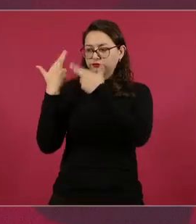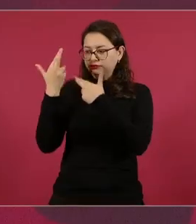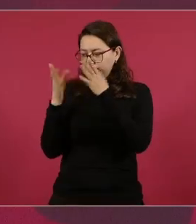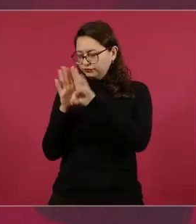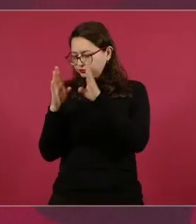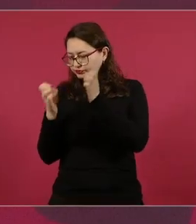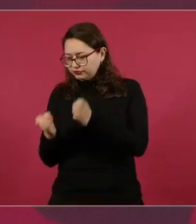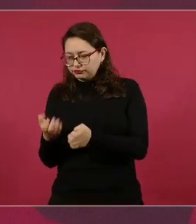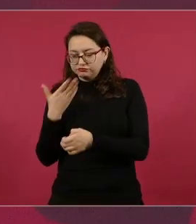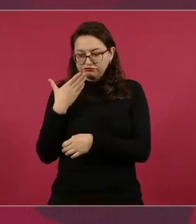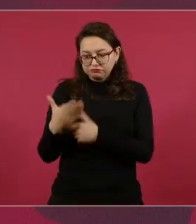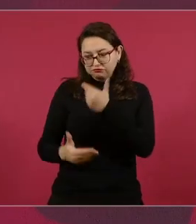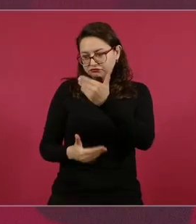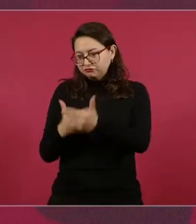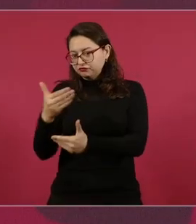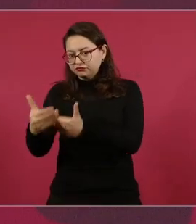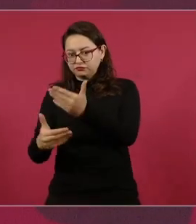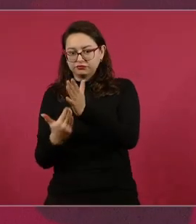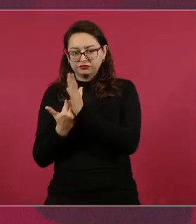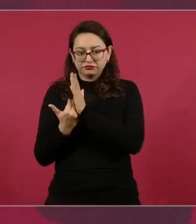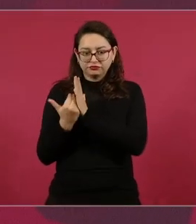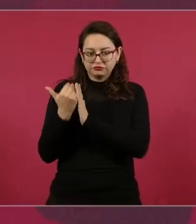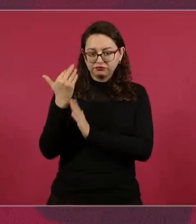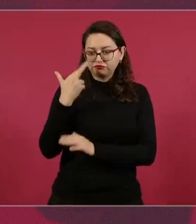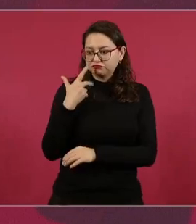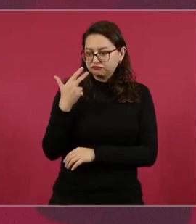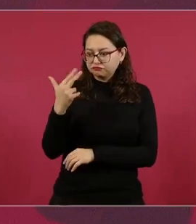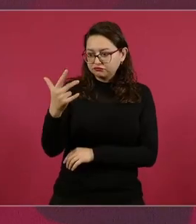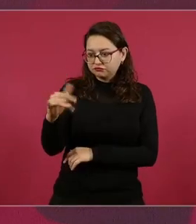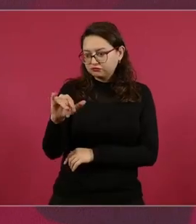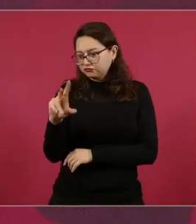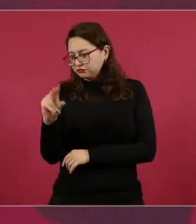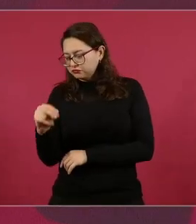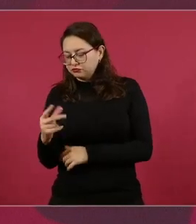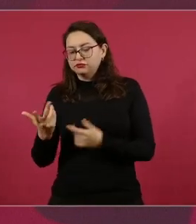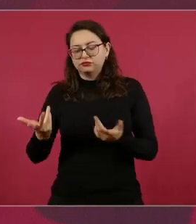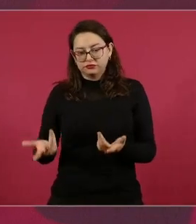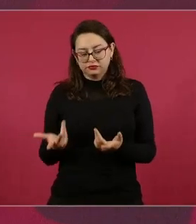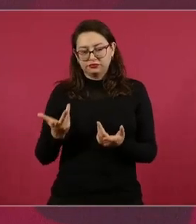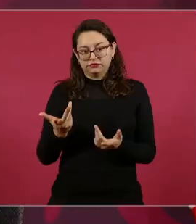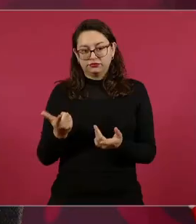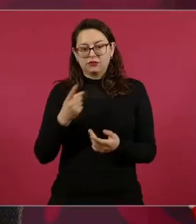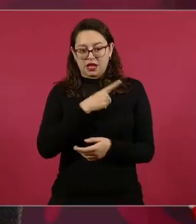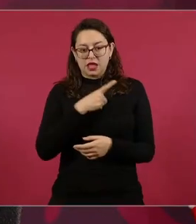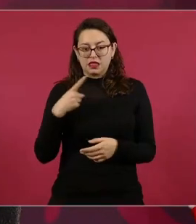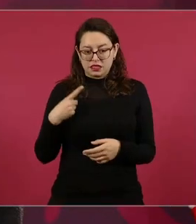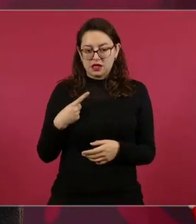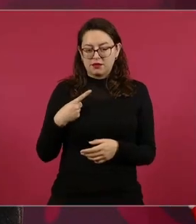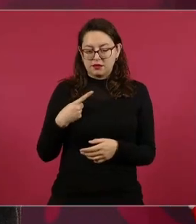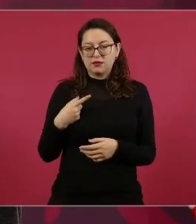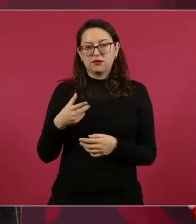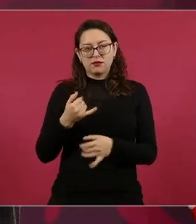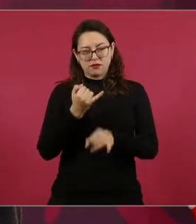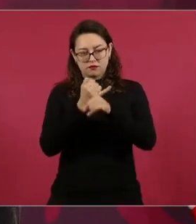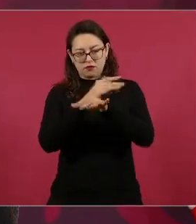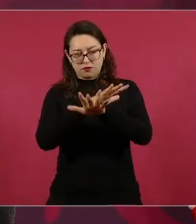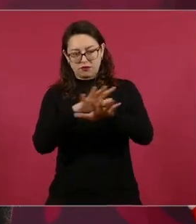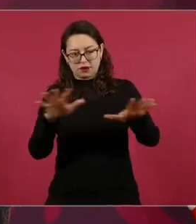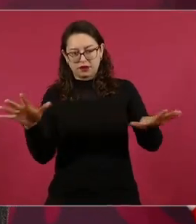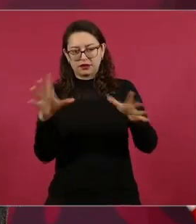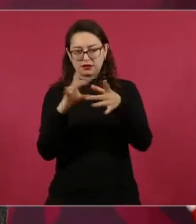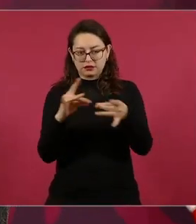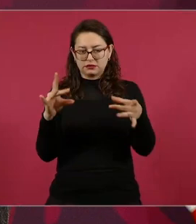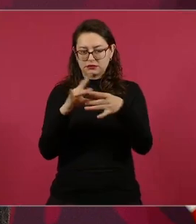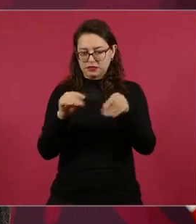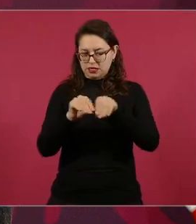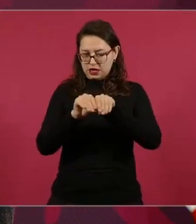Es muy importante que se sepa que no solo estamos rehabilitando las 6